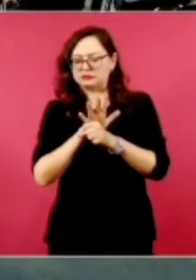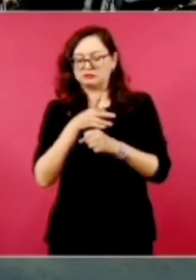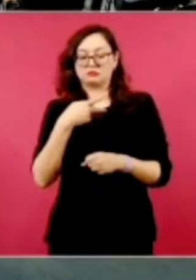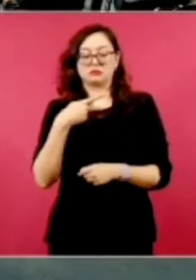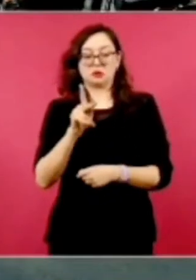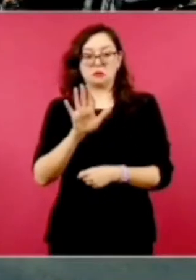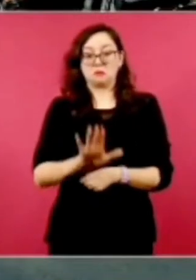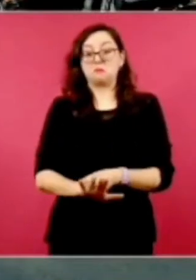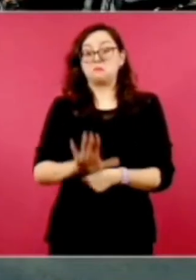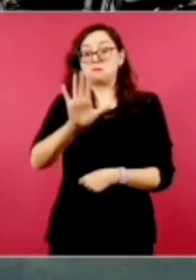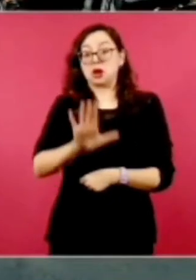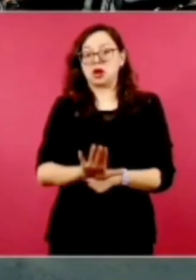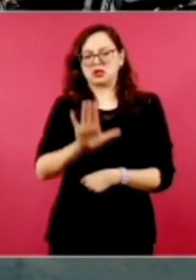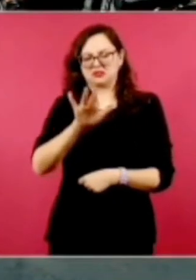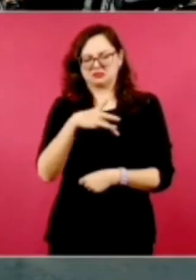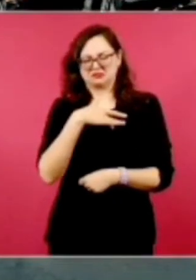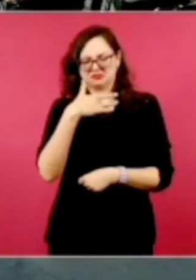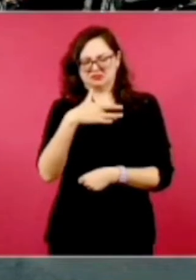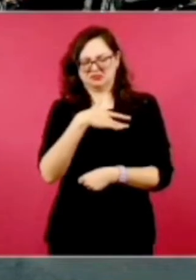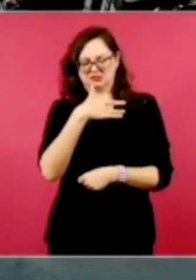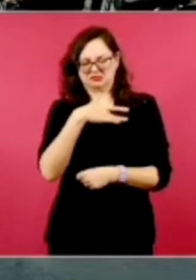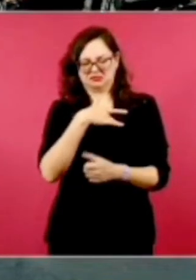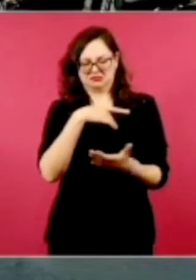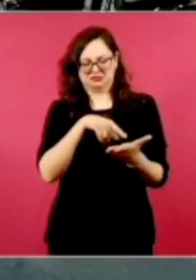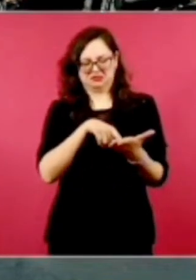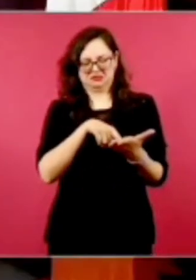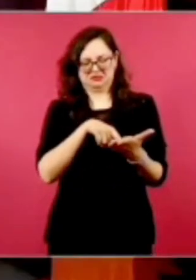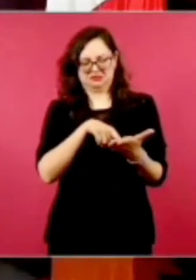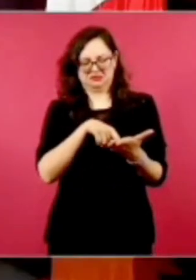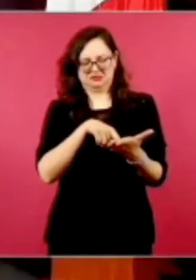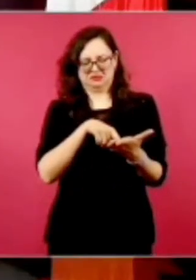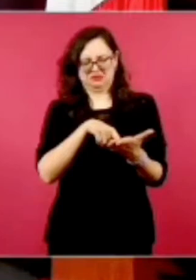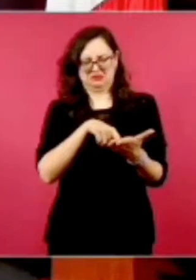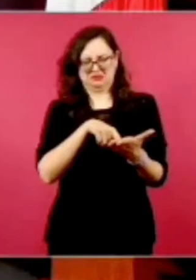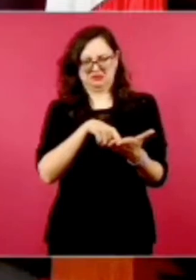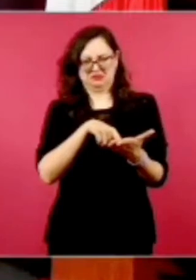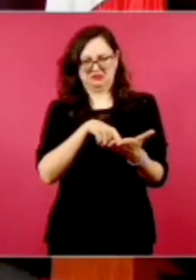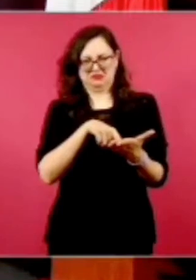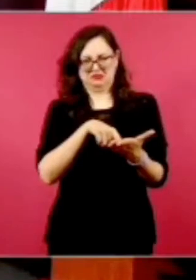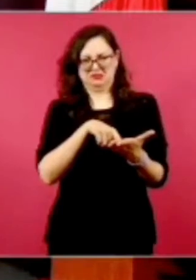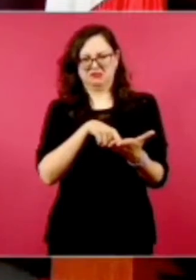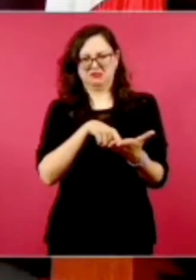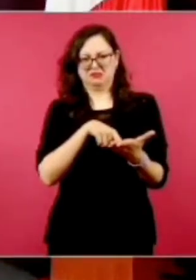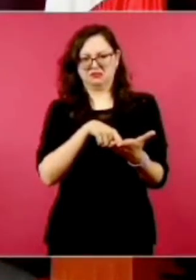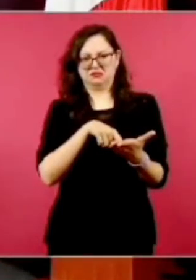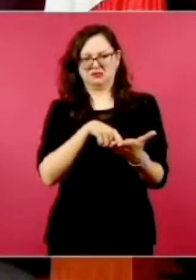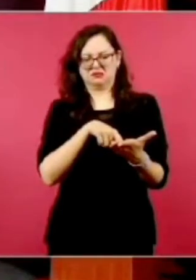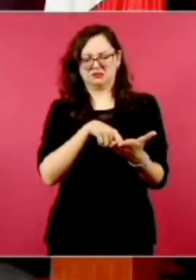pues, no debieron